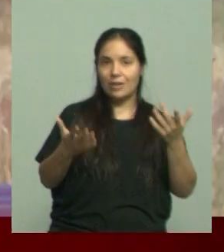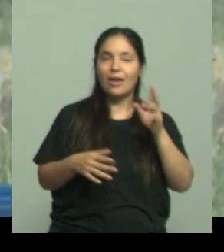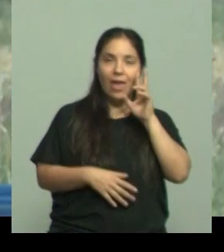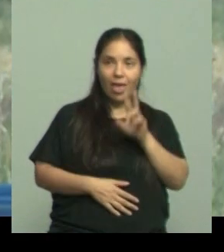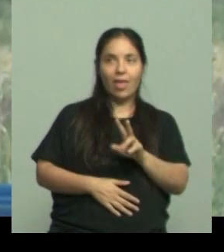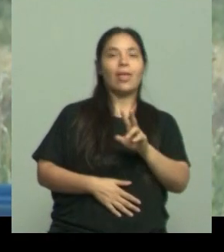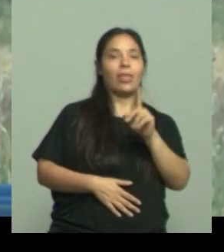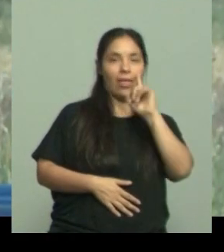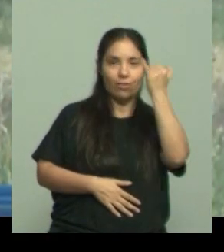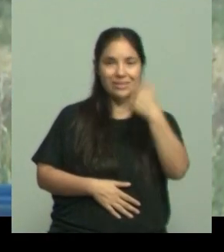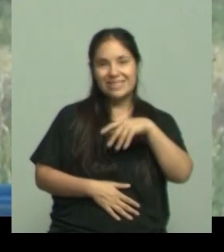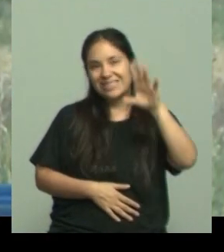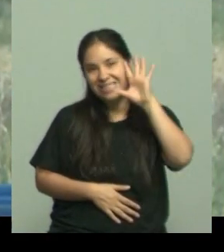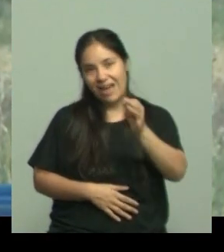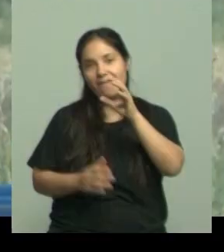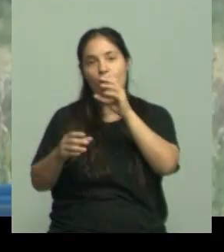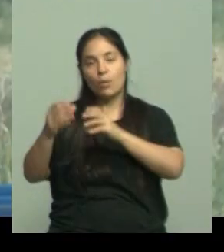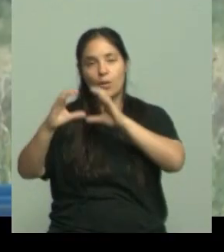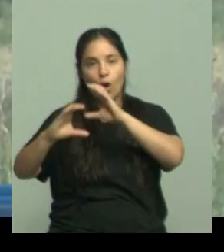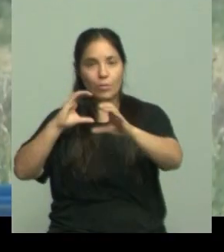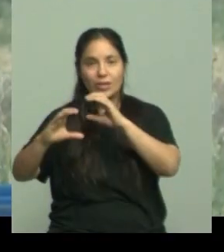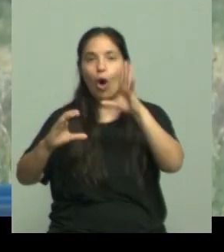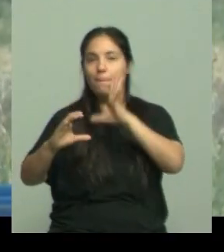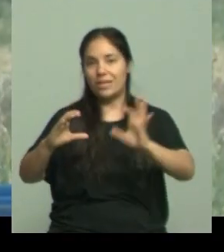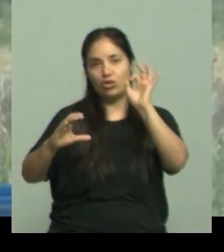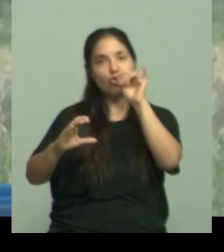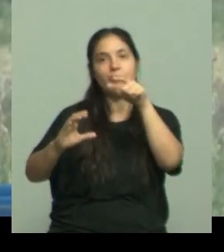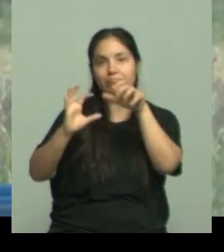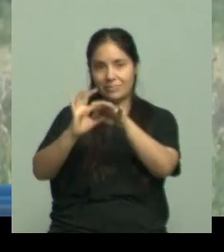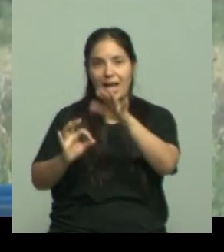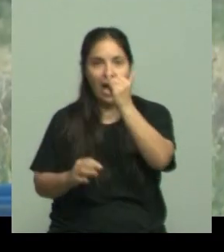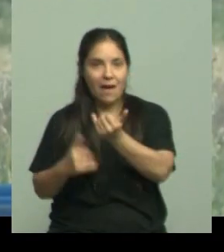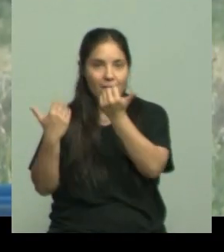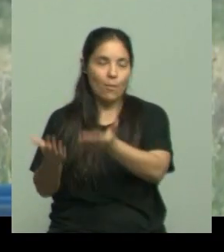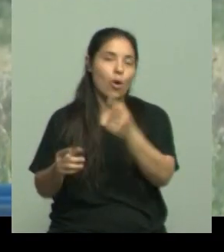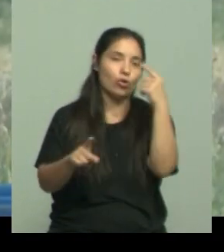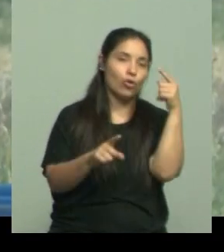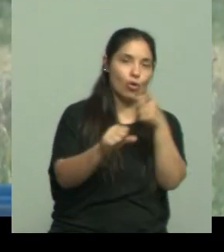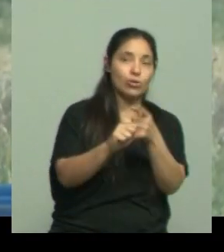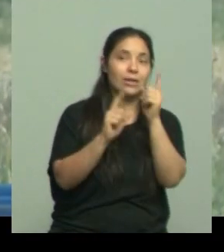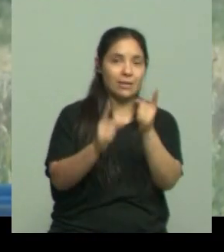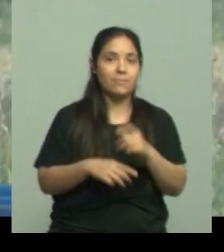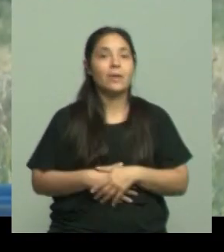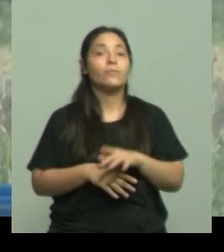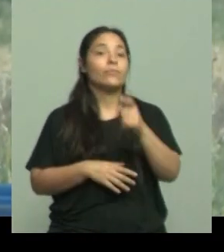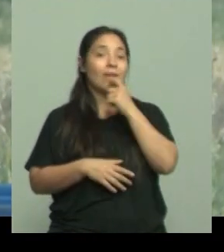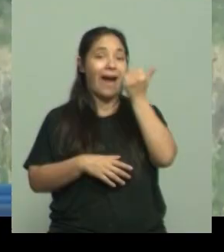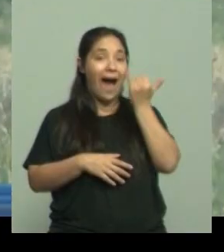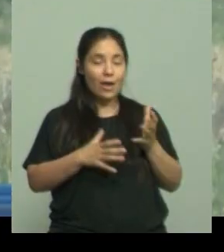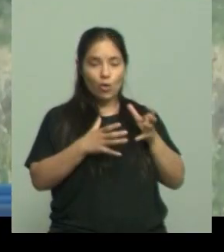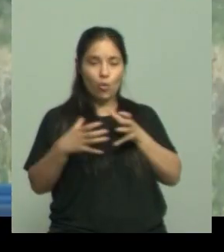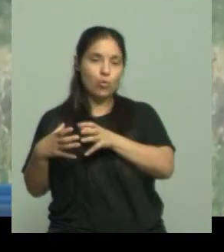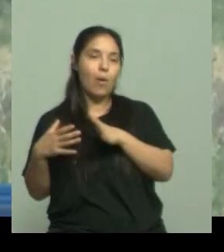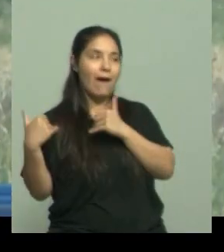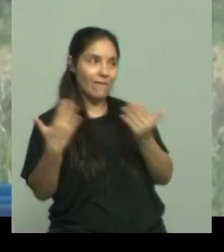prevenido, por lo menos en este sentido. Sabe que detrás de los medios de comunicación hay ideología, a favor o en contra. Sí. Están los medios de comunicación que